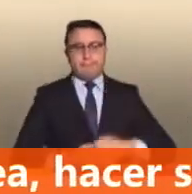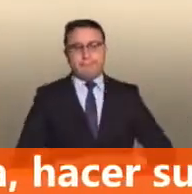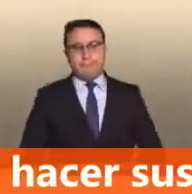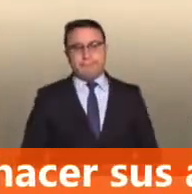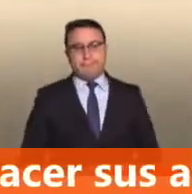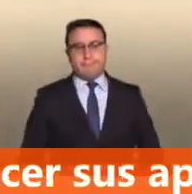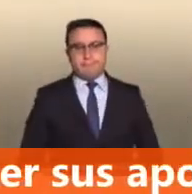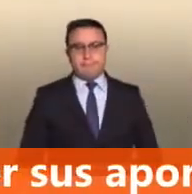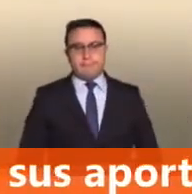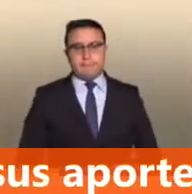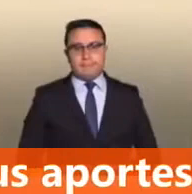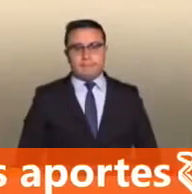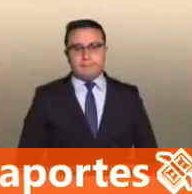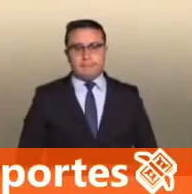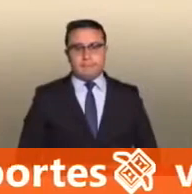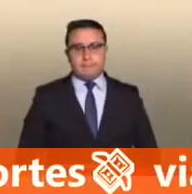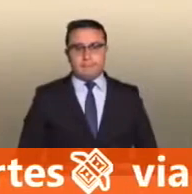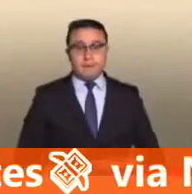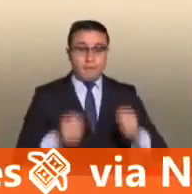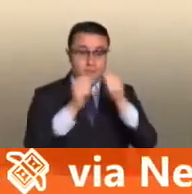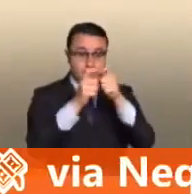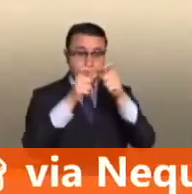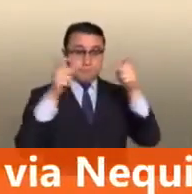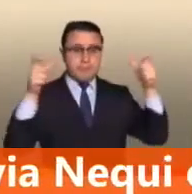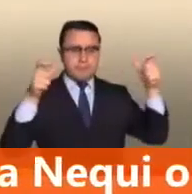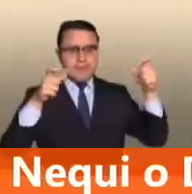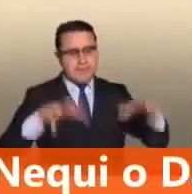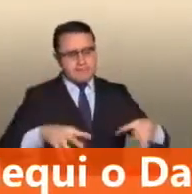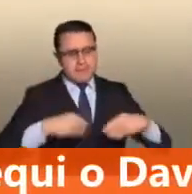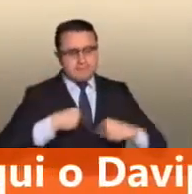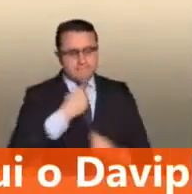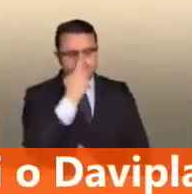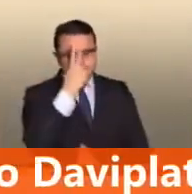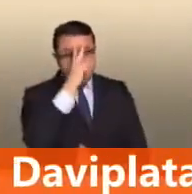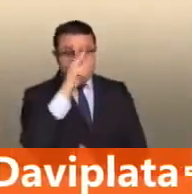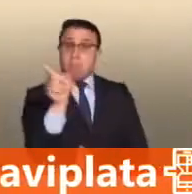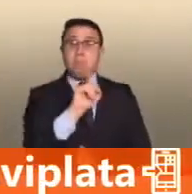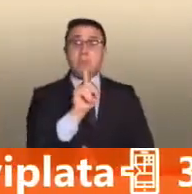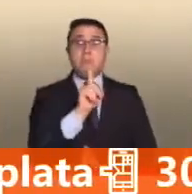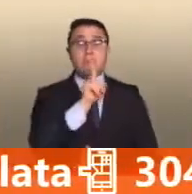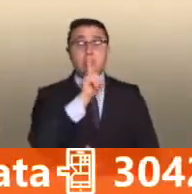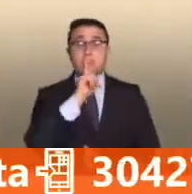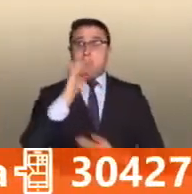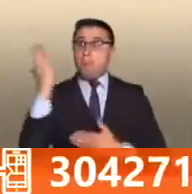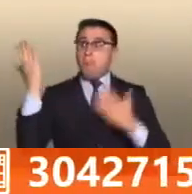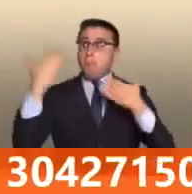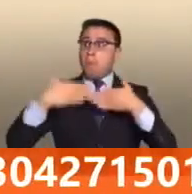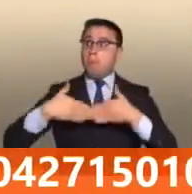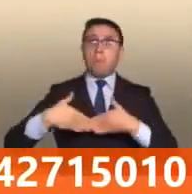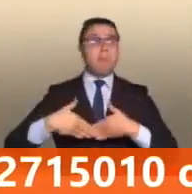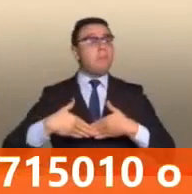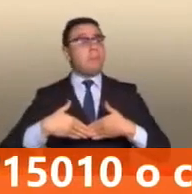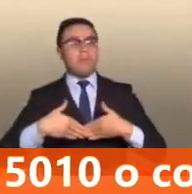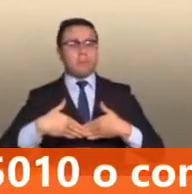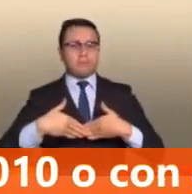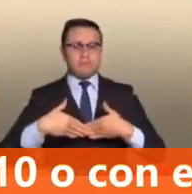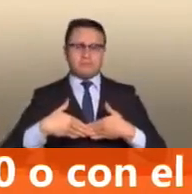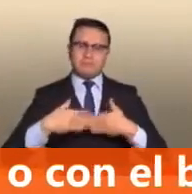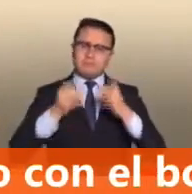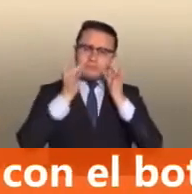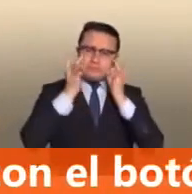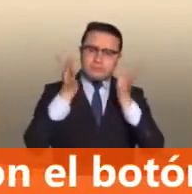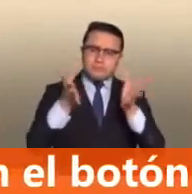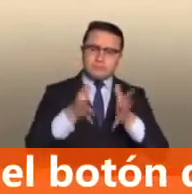que encubre, porque al final si aquí los procesos judiciales hubiesen llegado